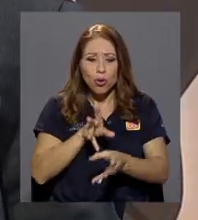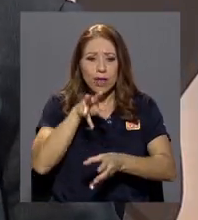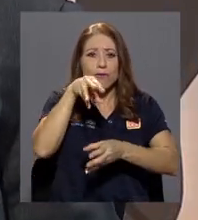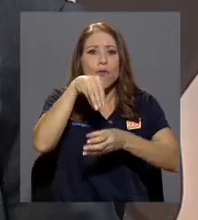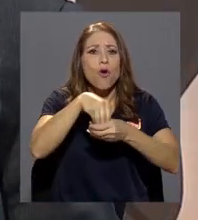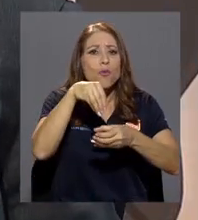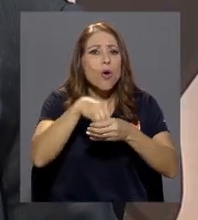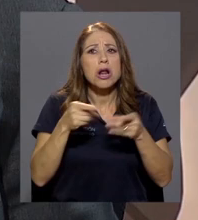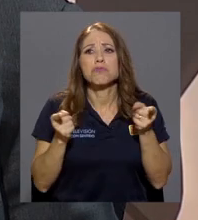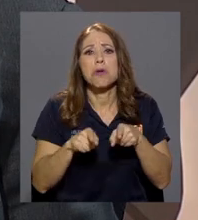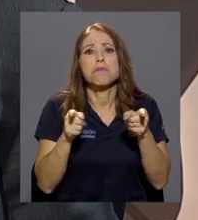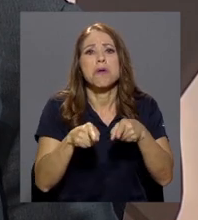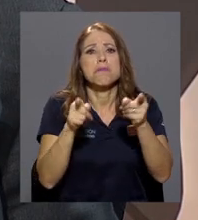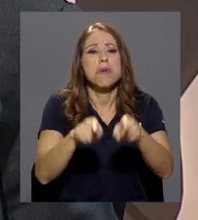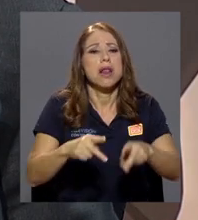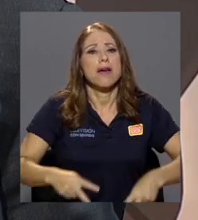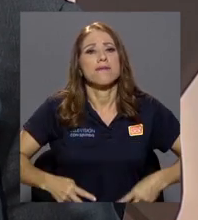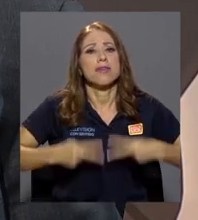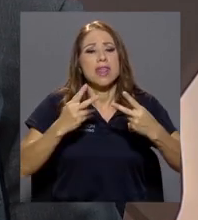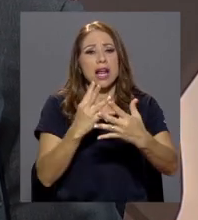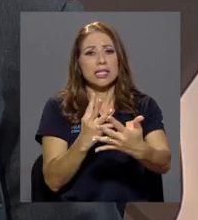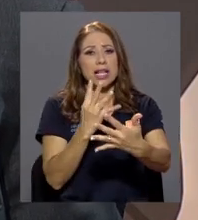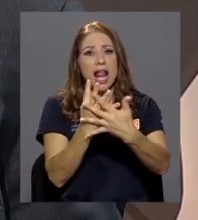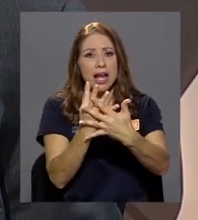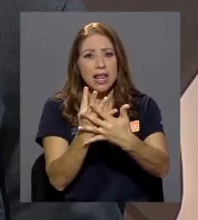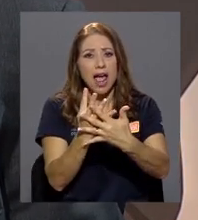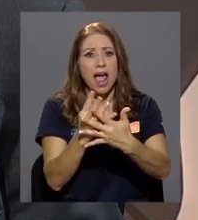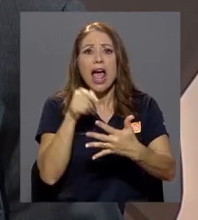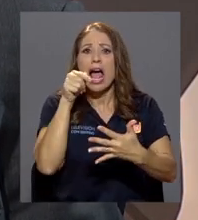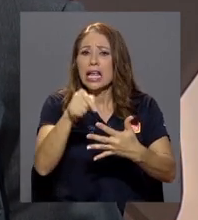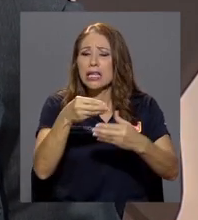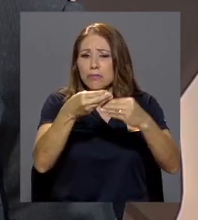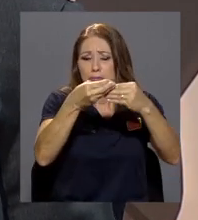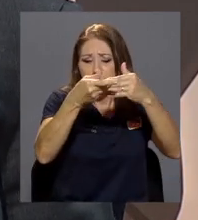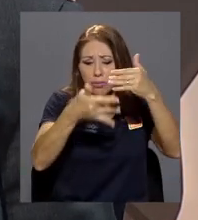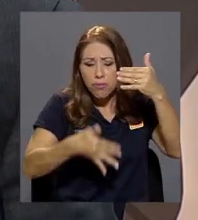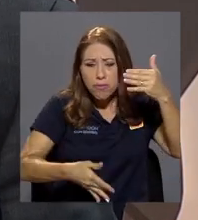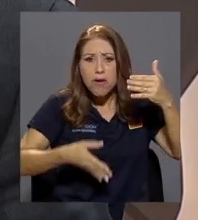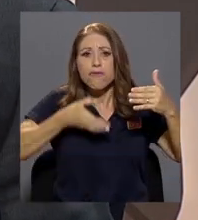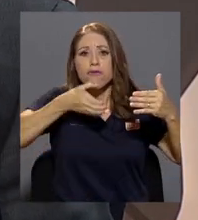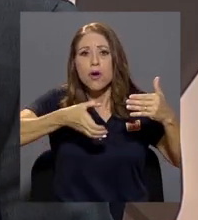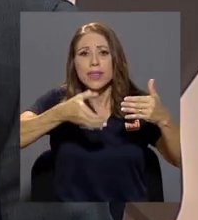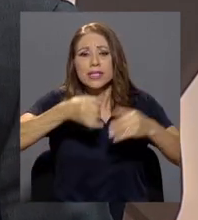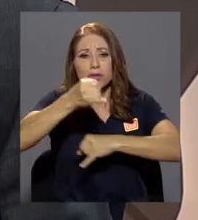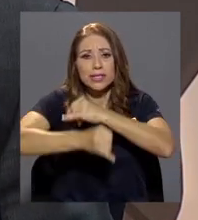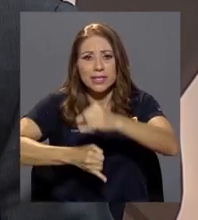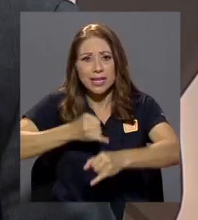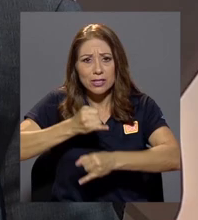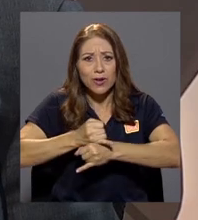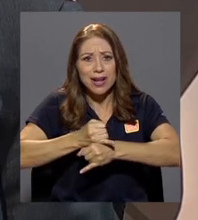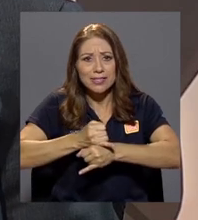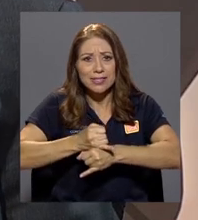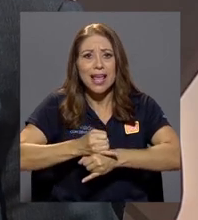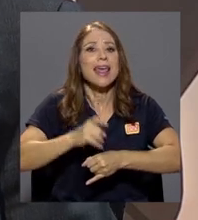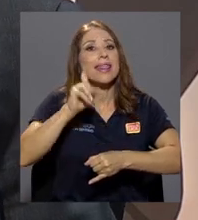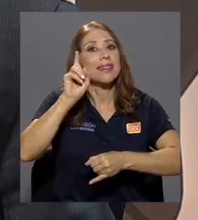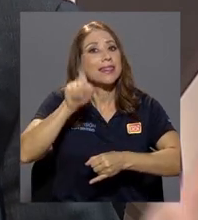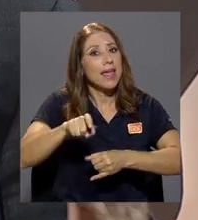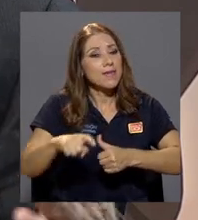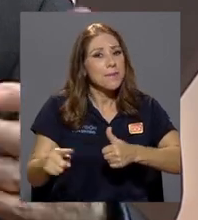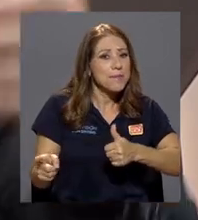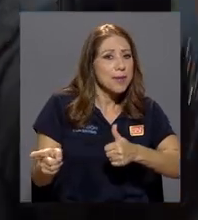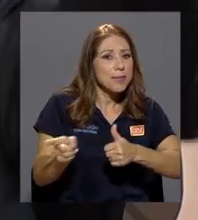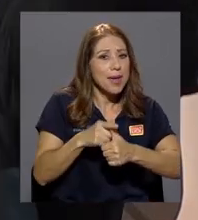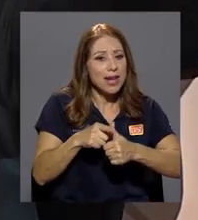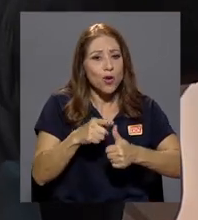conforman las incidencias de la vida carcelaria tenemos un conjunto enorme de recomendaciones internacionales que deberían de ser